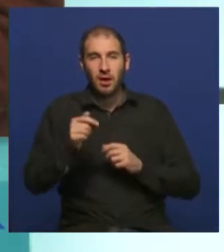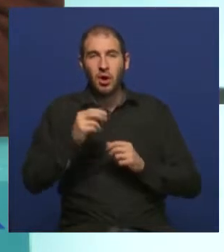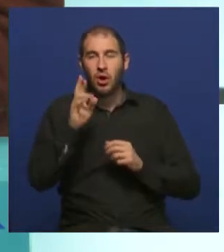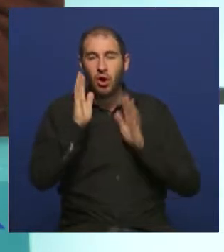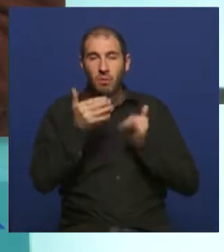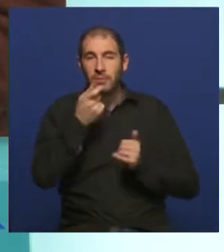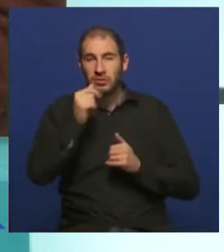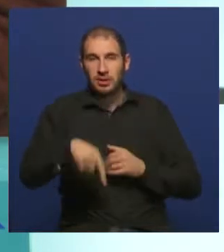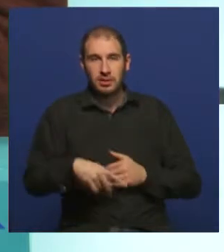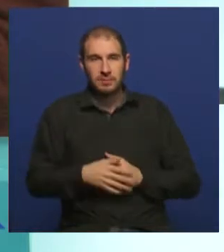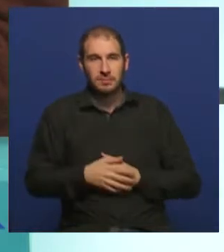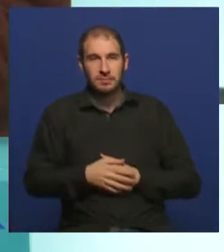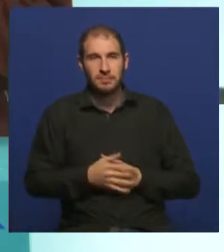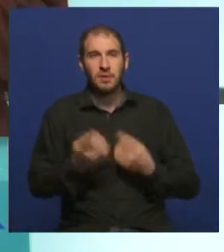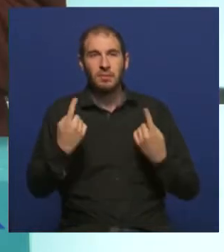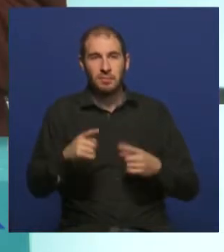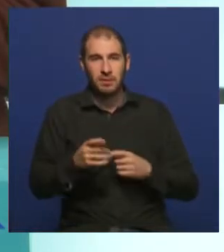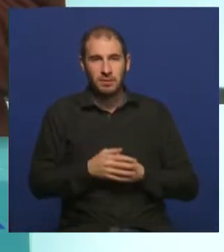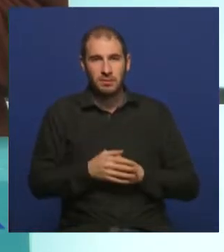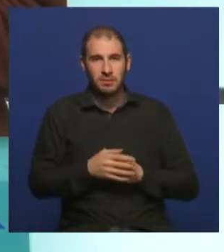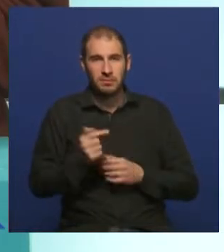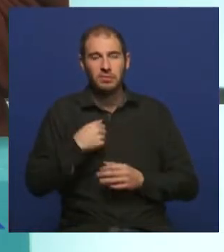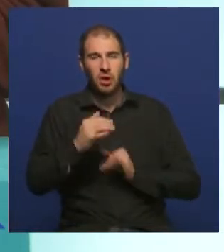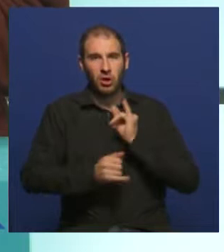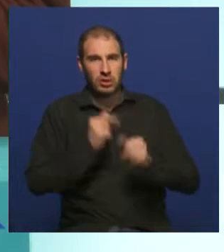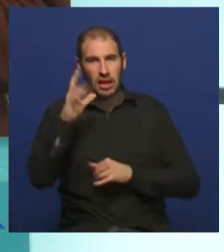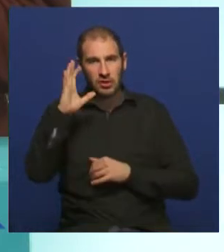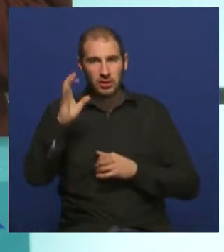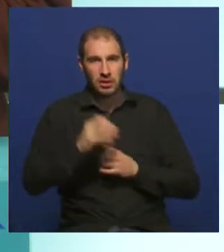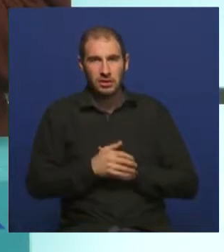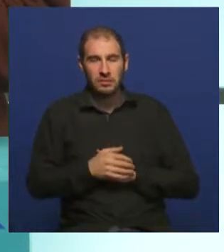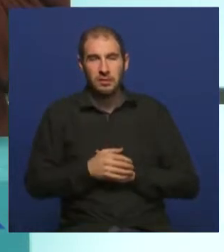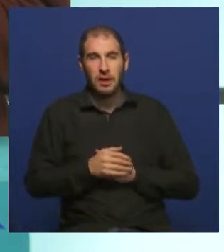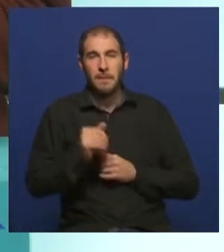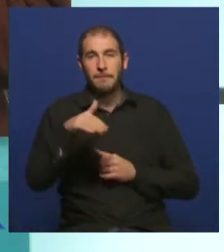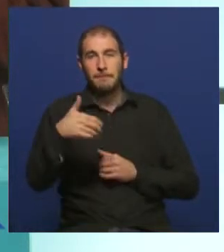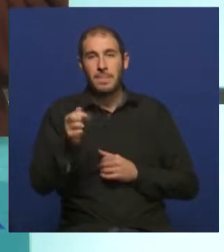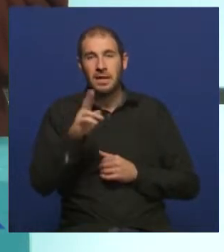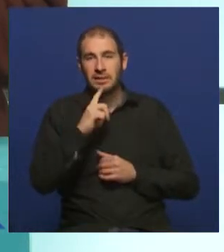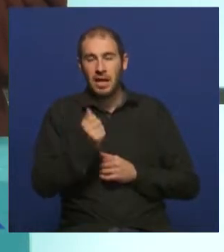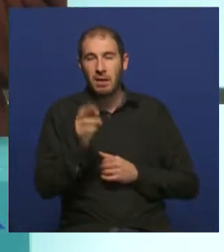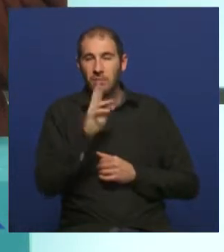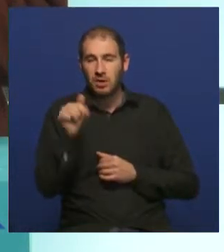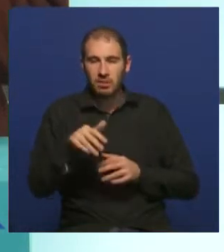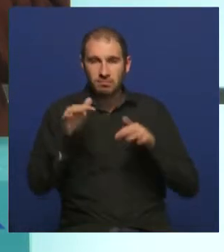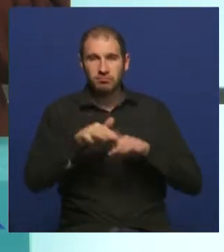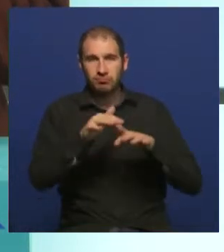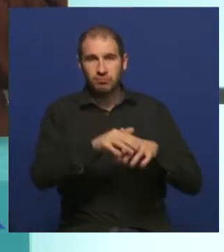jóvenes mendocinas, pero no quería dejar de recordar en Marta Sosa, esa mujer militante,